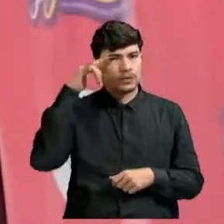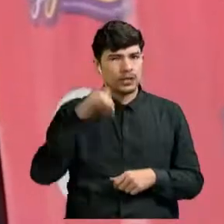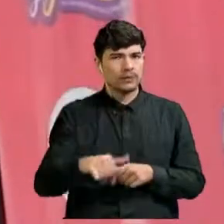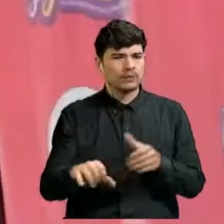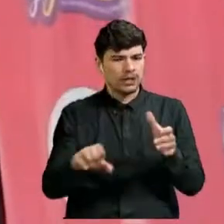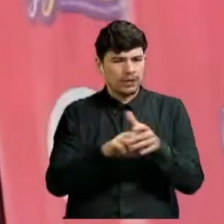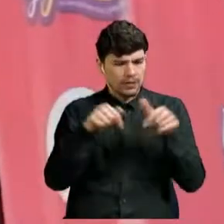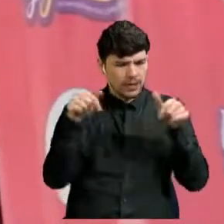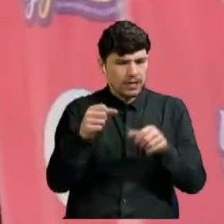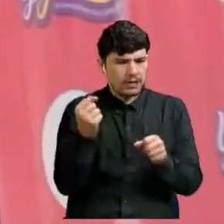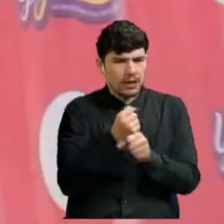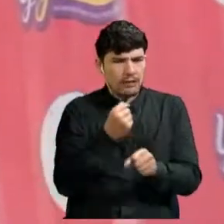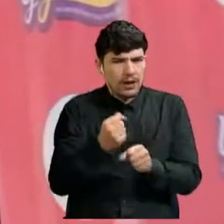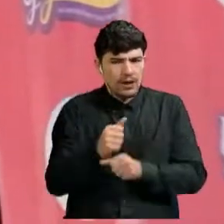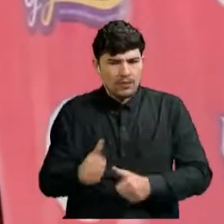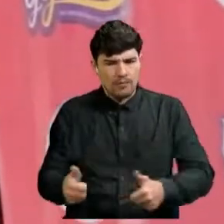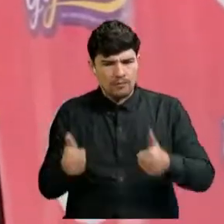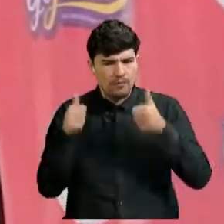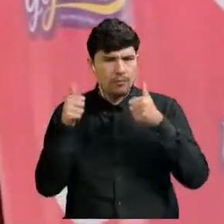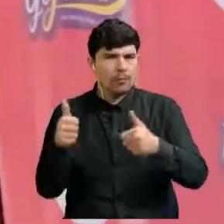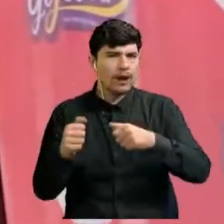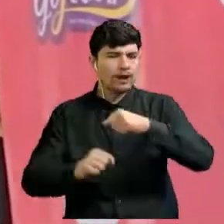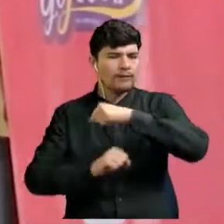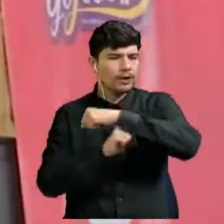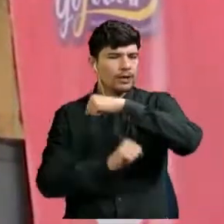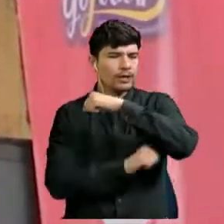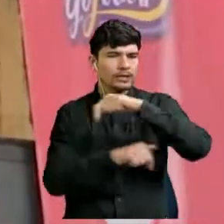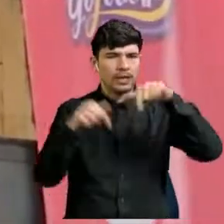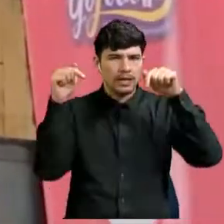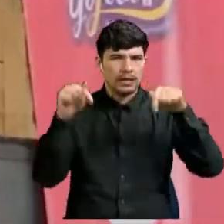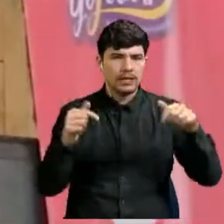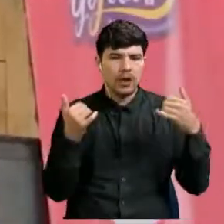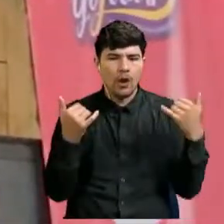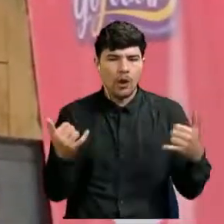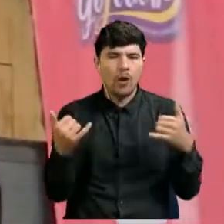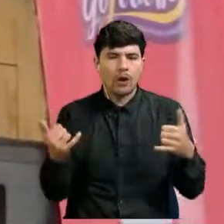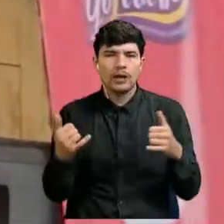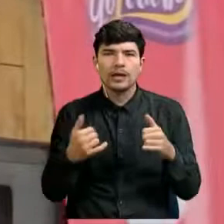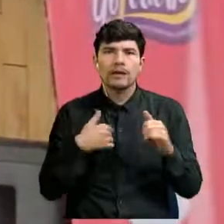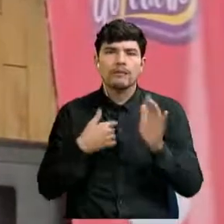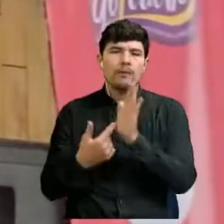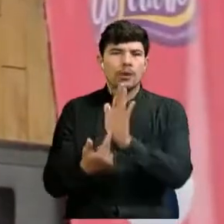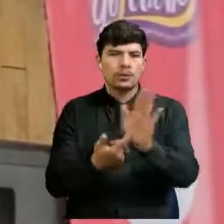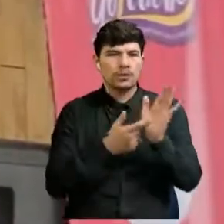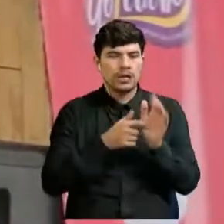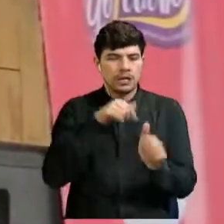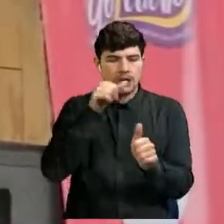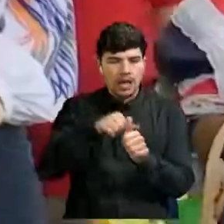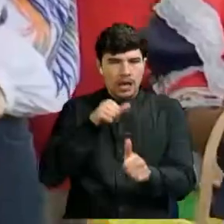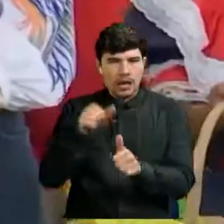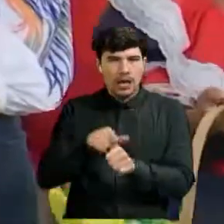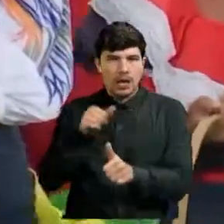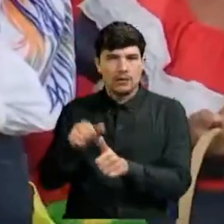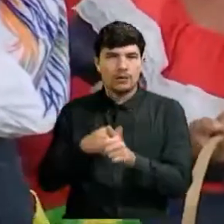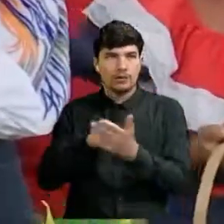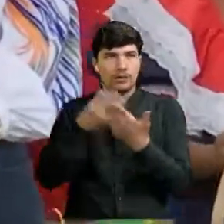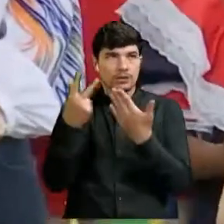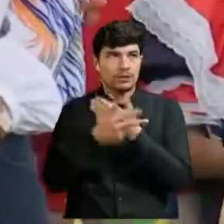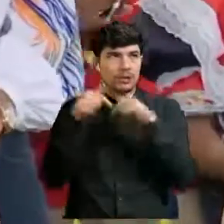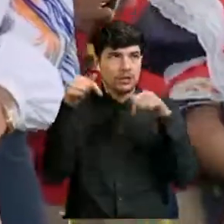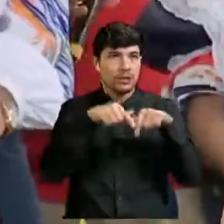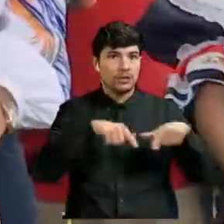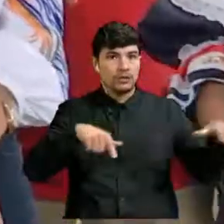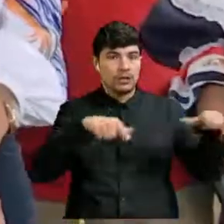tenemos. Qué buena la fortaleza aquí hoy en San Vicente mostrar cada uno de los programas que tenemos. En la provincia